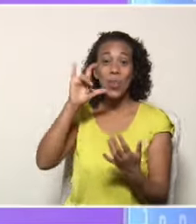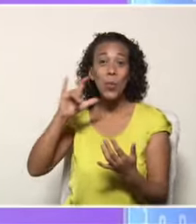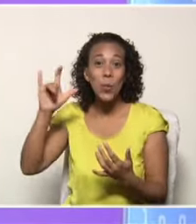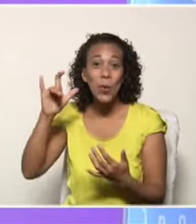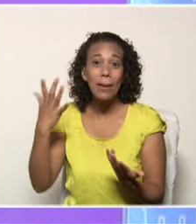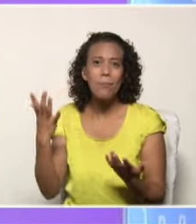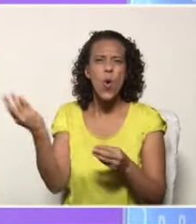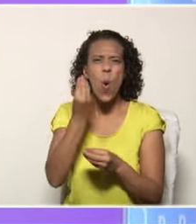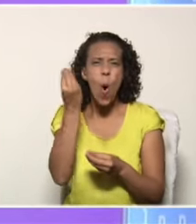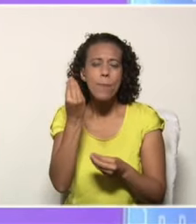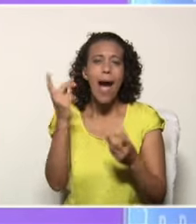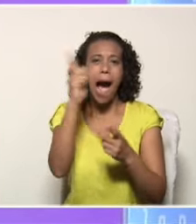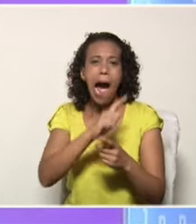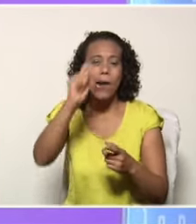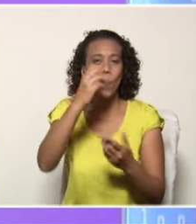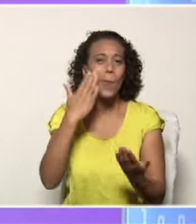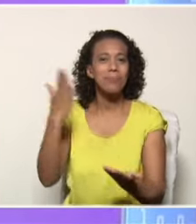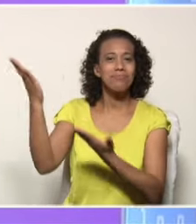¿Cómo? Buscando